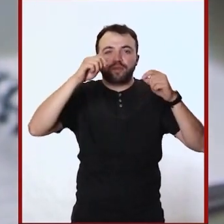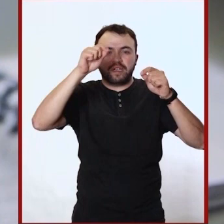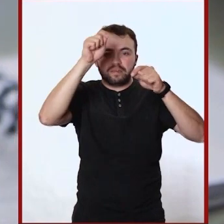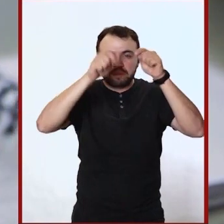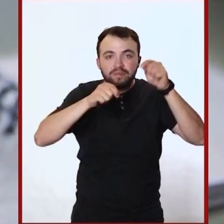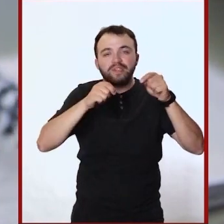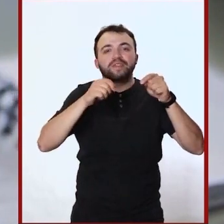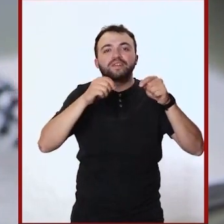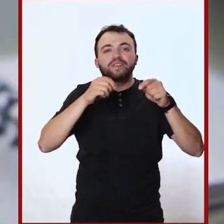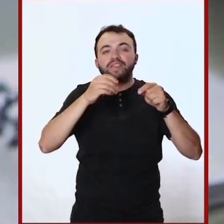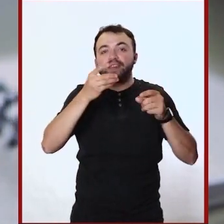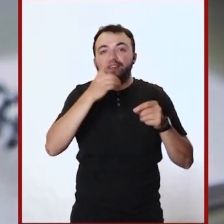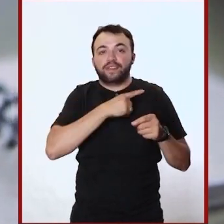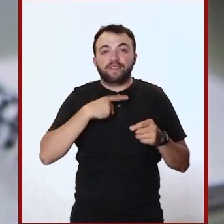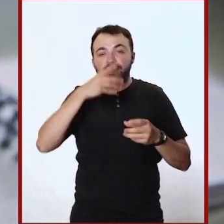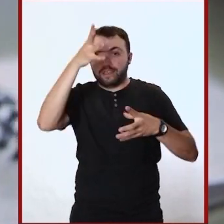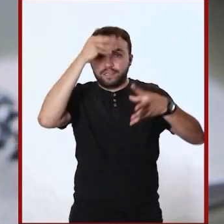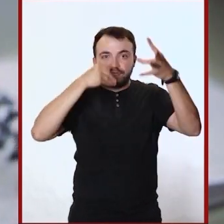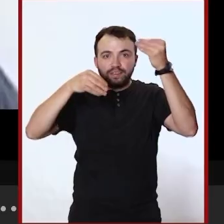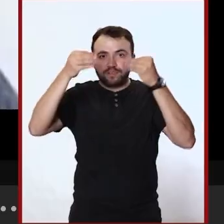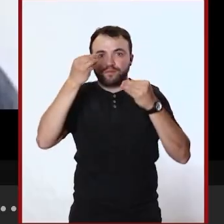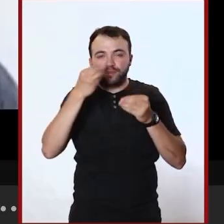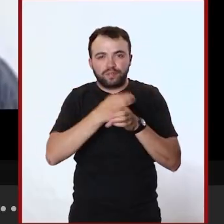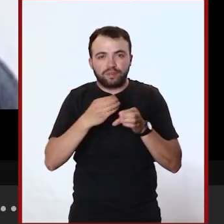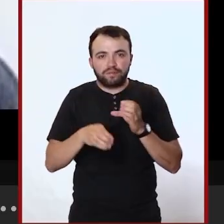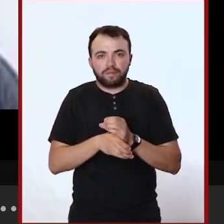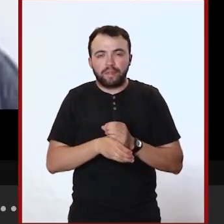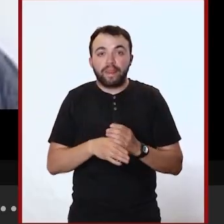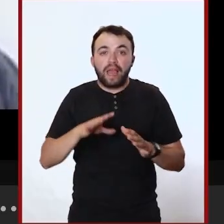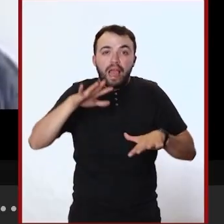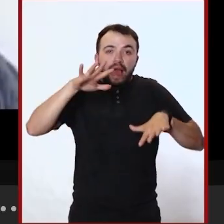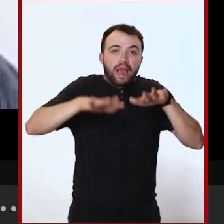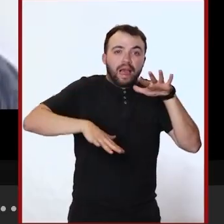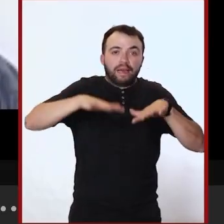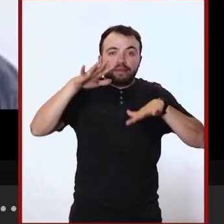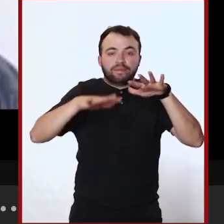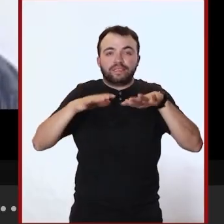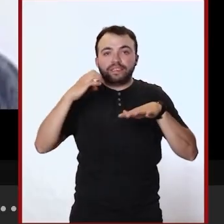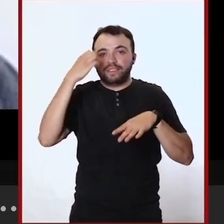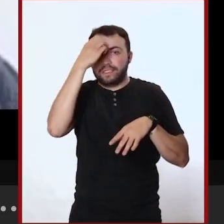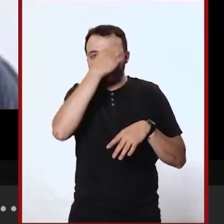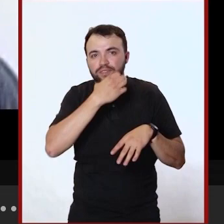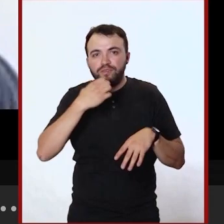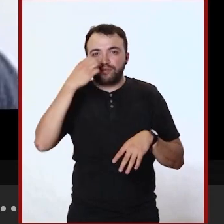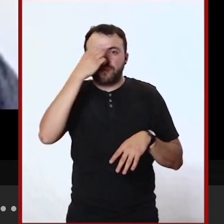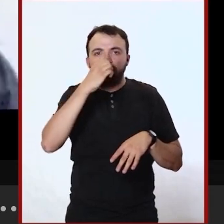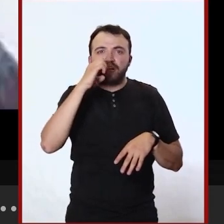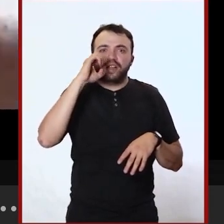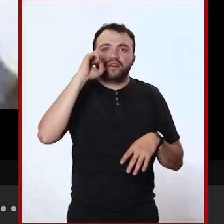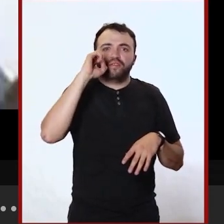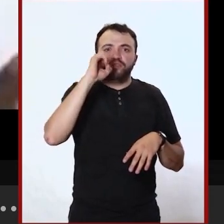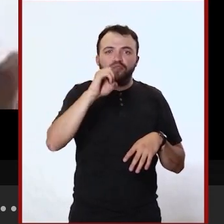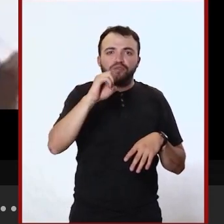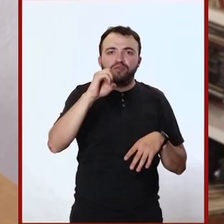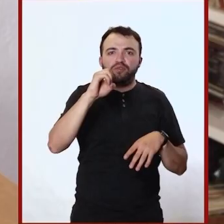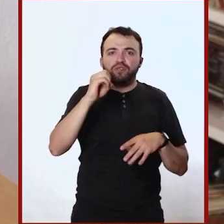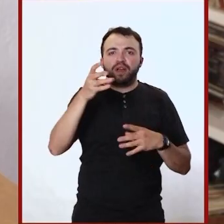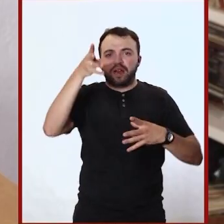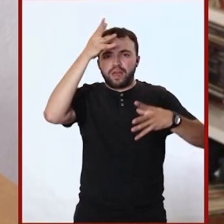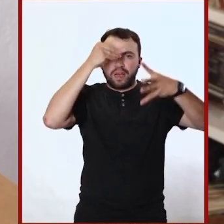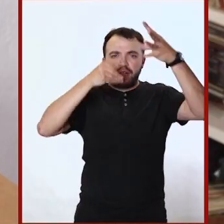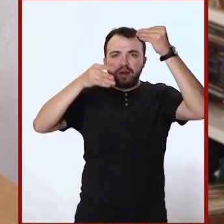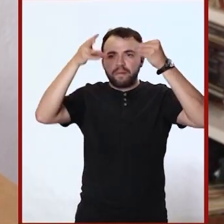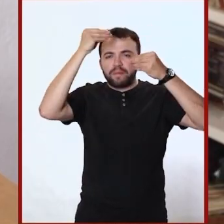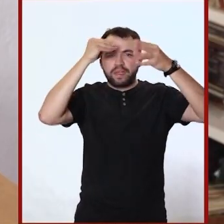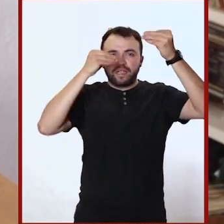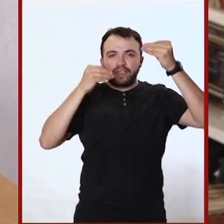a veces los planes de estudio o la misma formación que cada uno tenemos deja de lado estas áreas que son